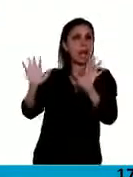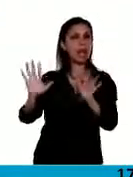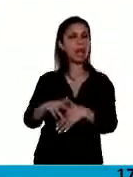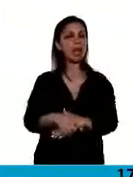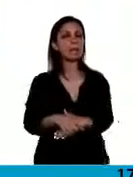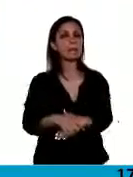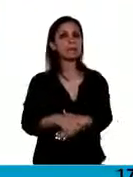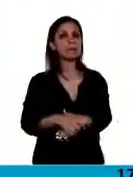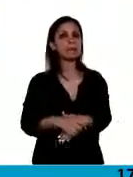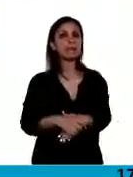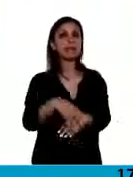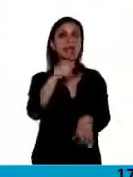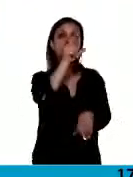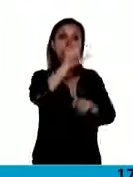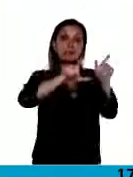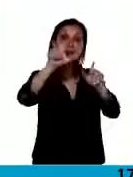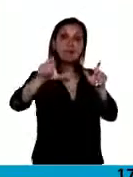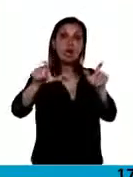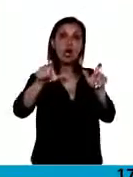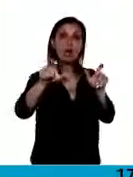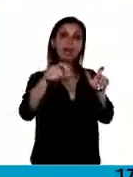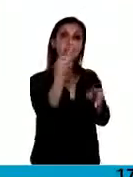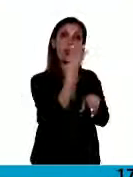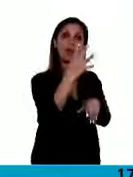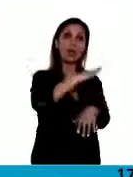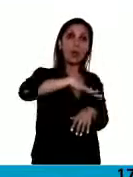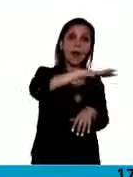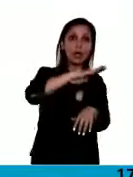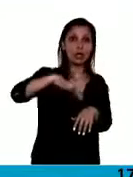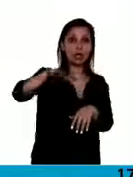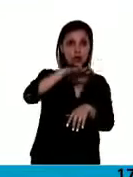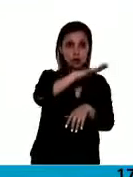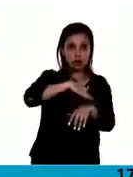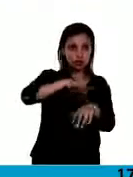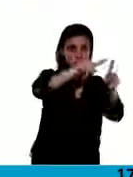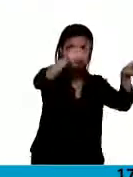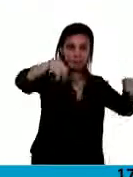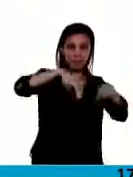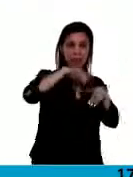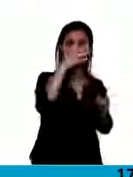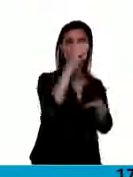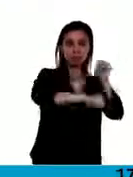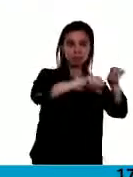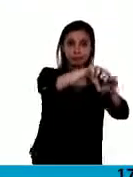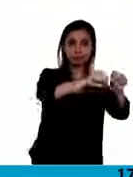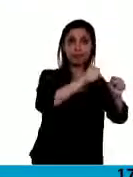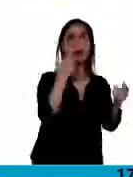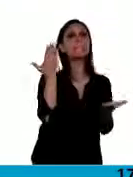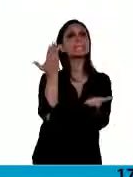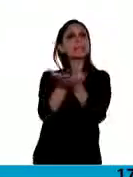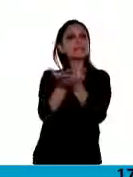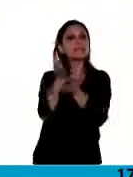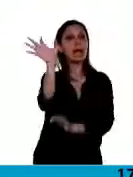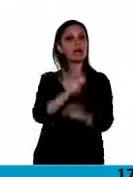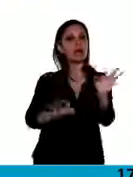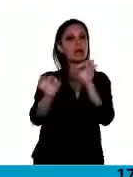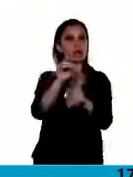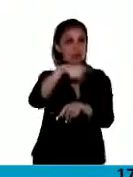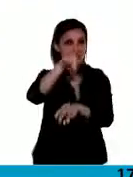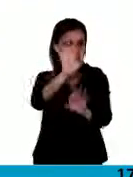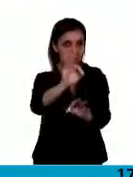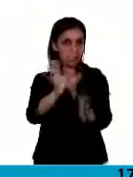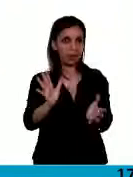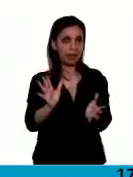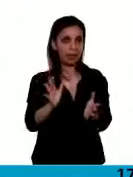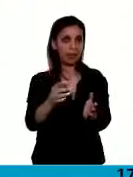Los habitantes de los 4 barrios que constituyen La Toma han presentado un proyecto, ustedes lo saben también, que contempla el